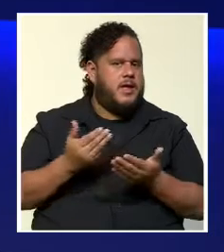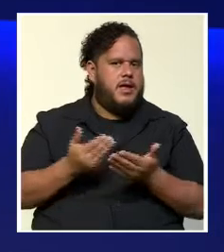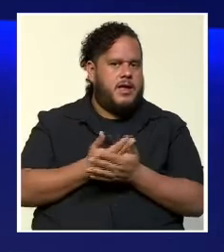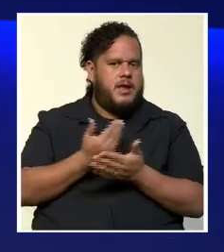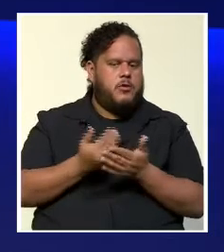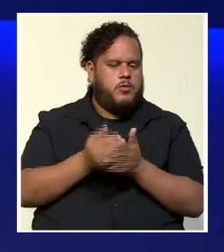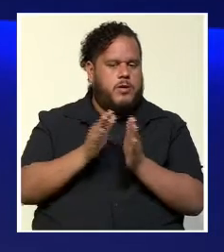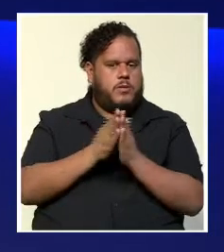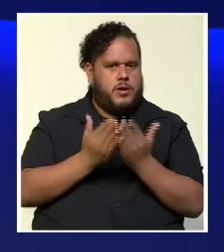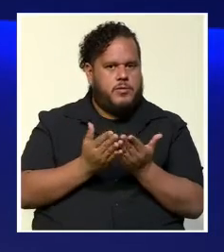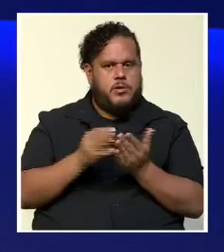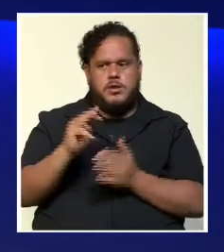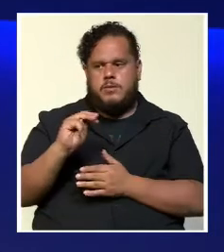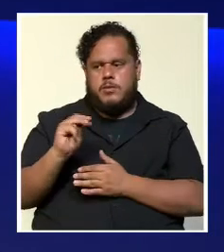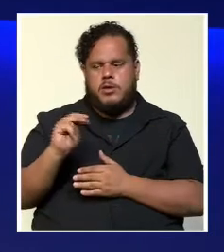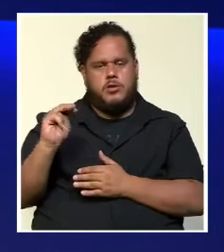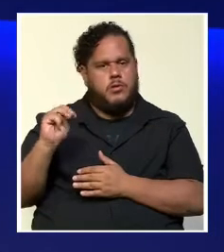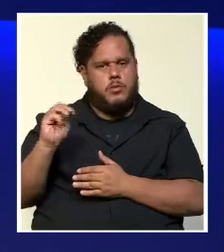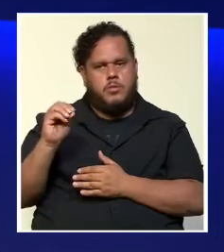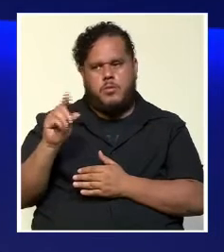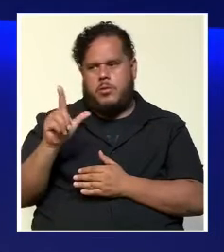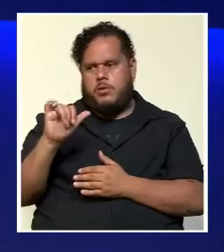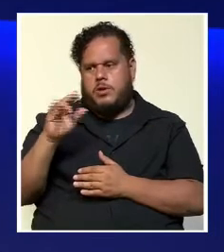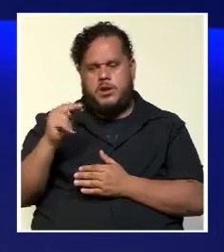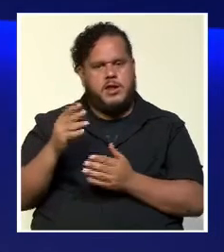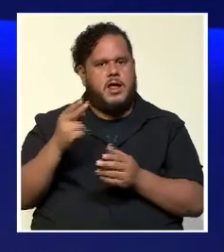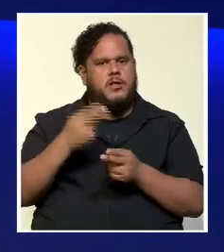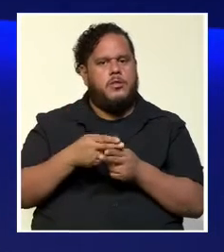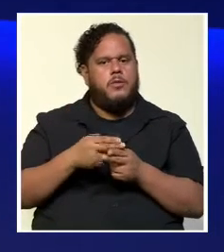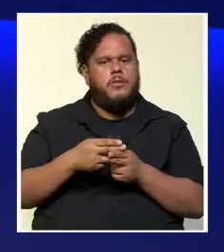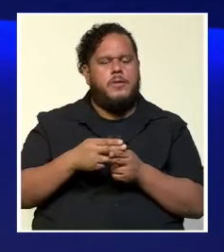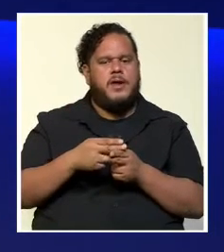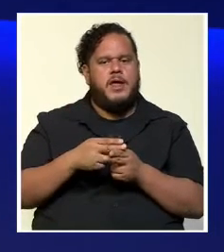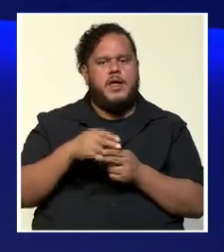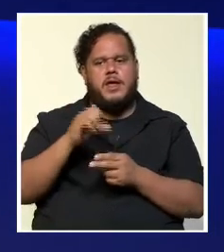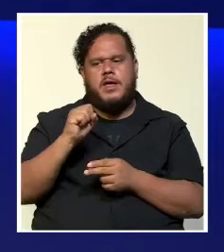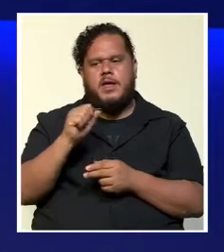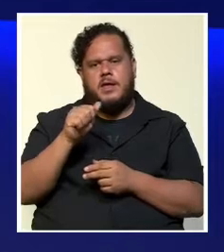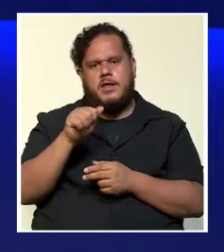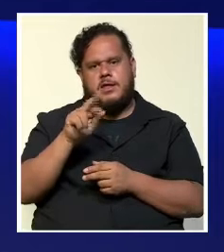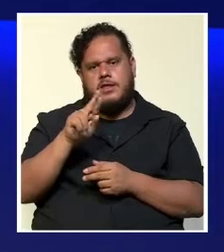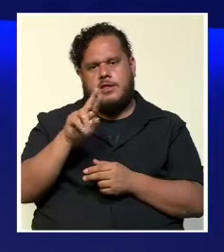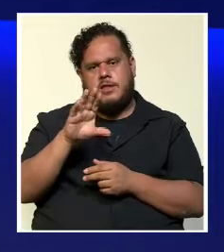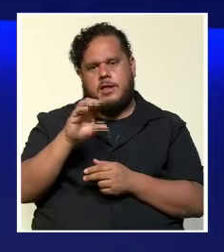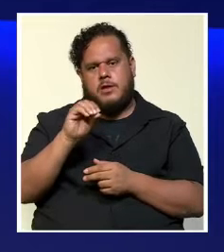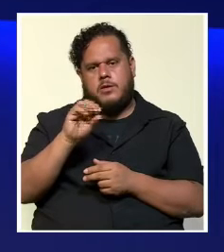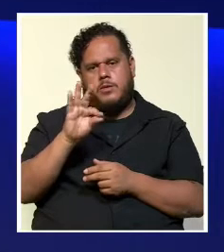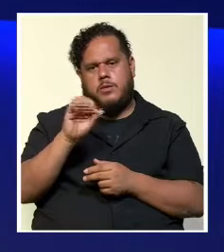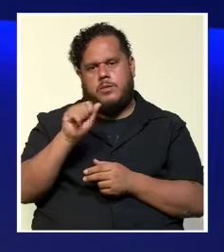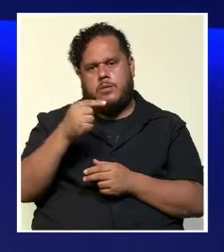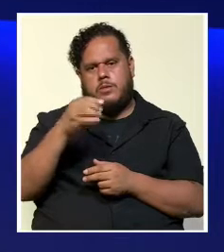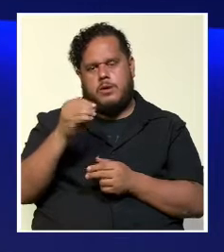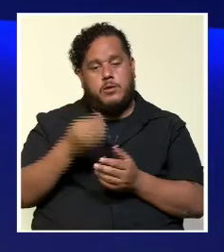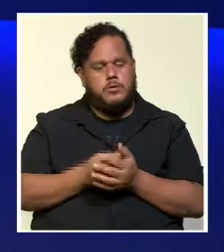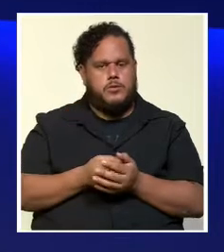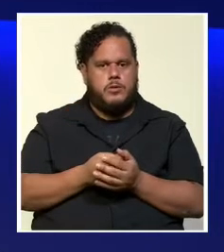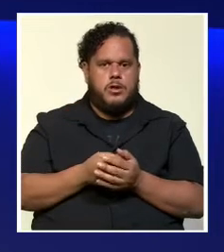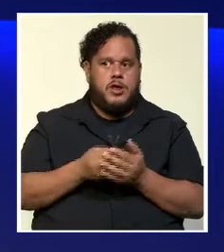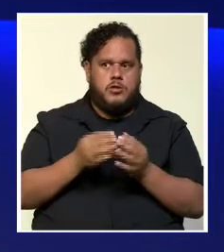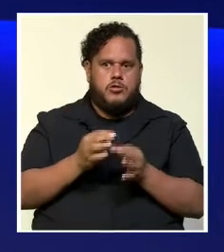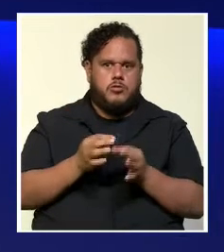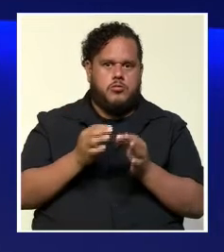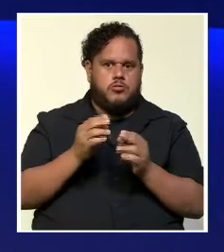nuevo libro de Mauricio Molina se titula Sarcófago, que es un nombre pesadísimo, sarcófago,